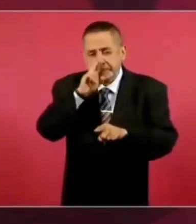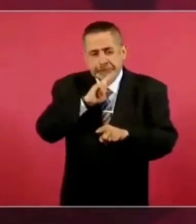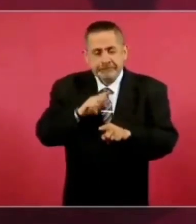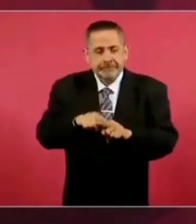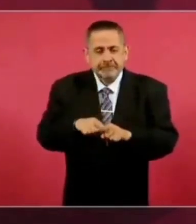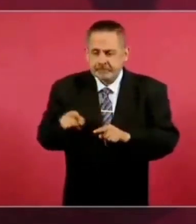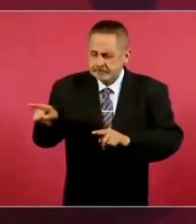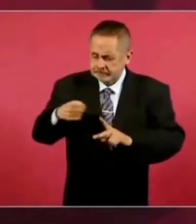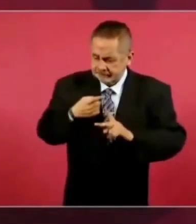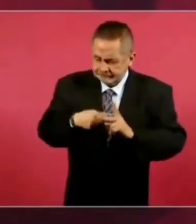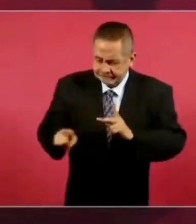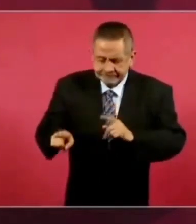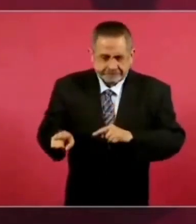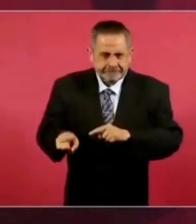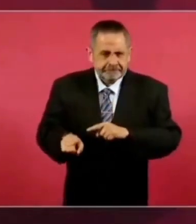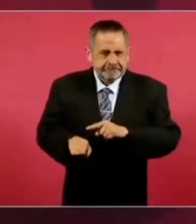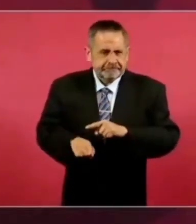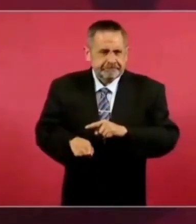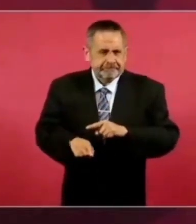Entró